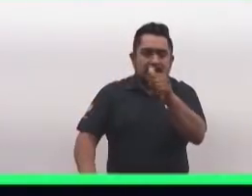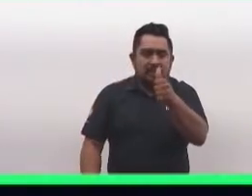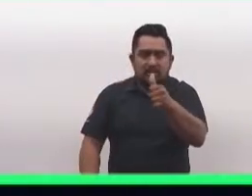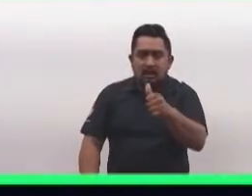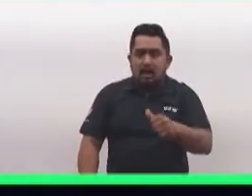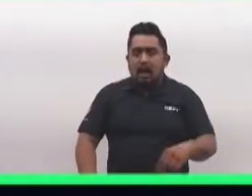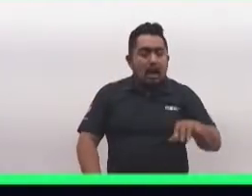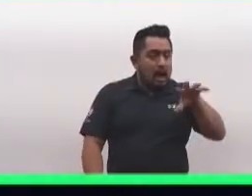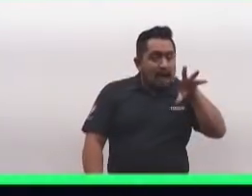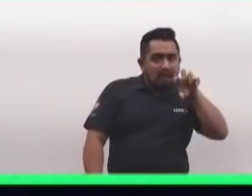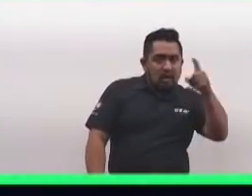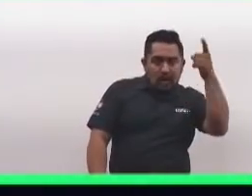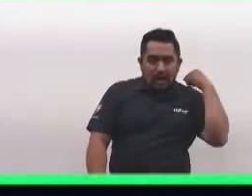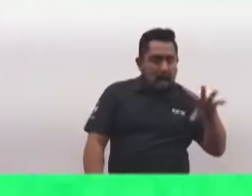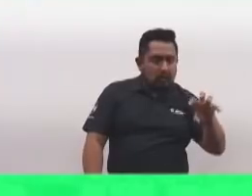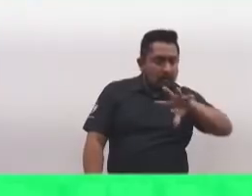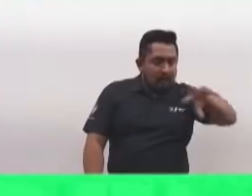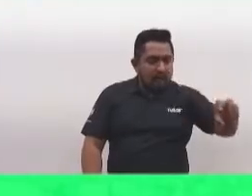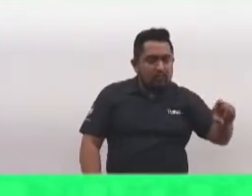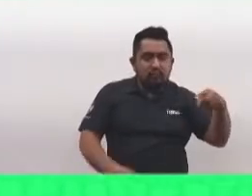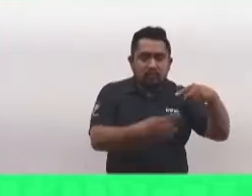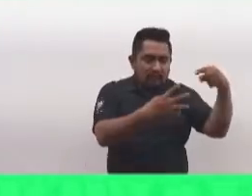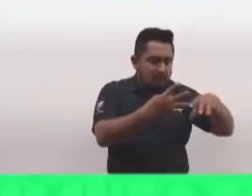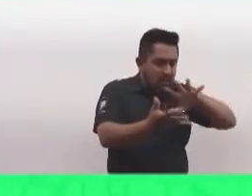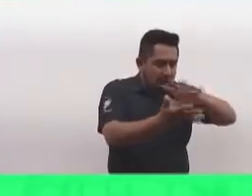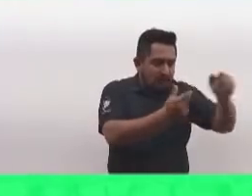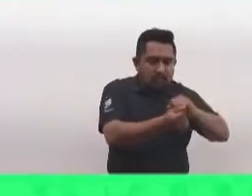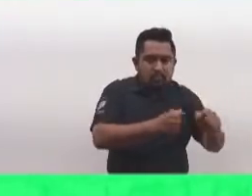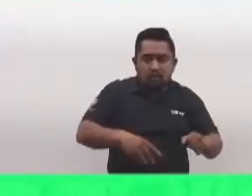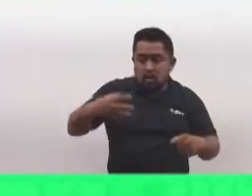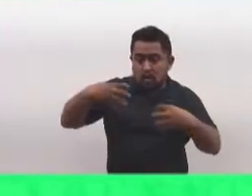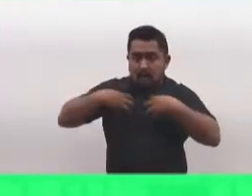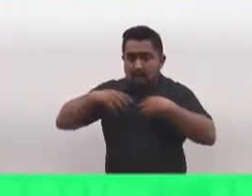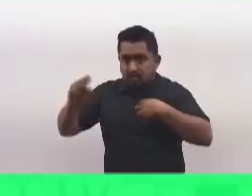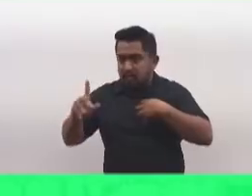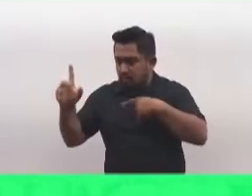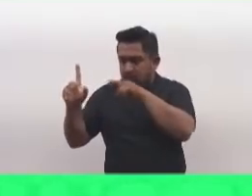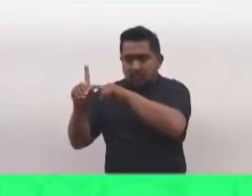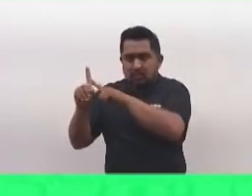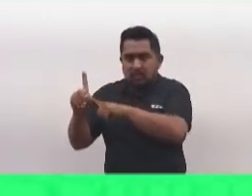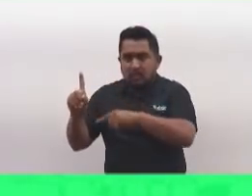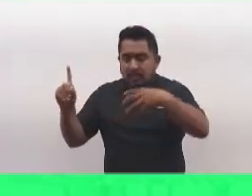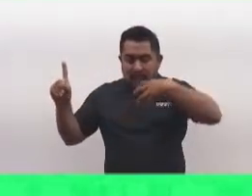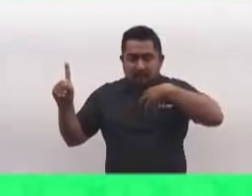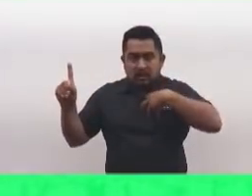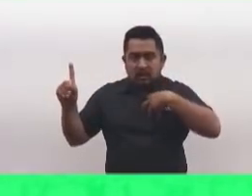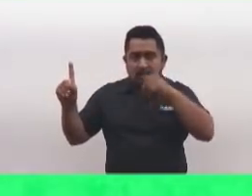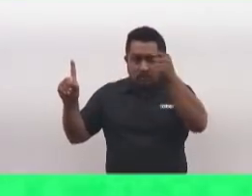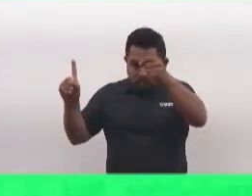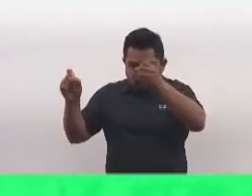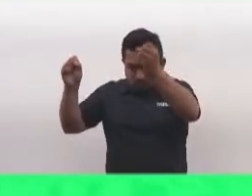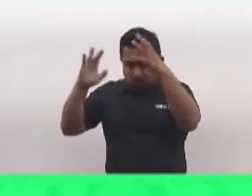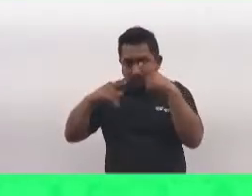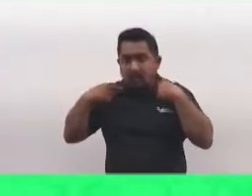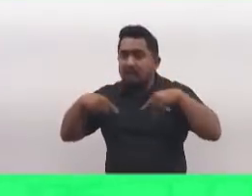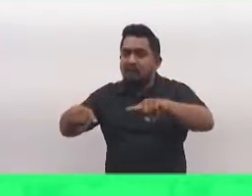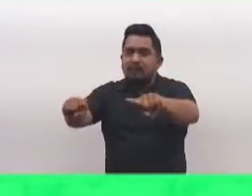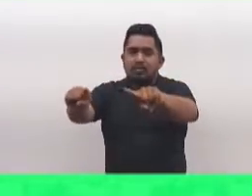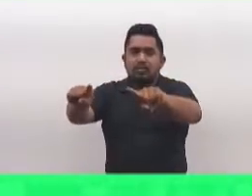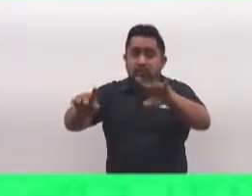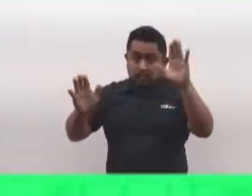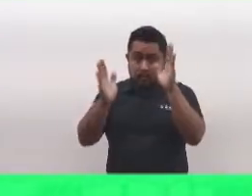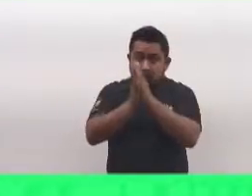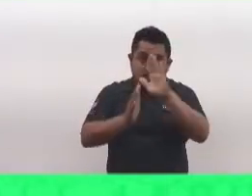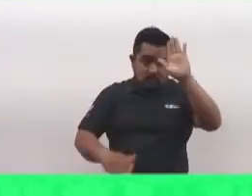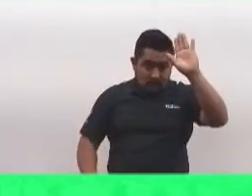matar y destruir he venido para que tengan vida es el etapa número uno que es cristo y la segunda para que la tengan alguien